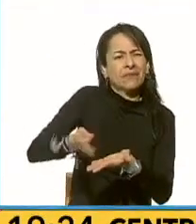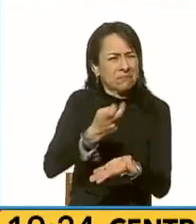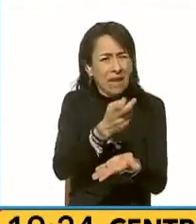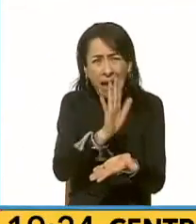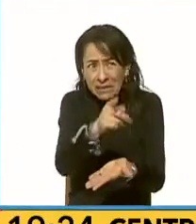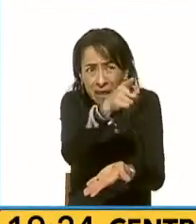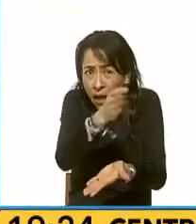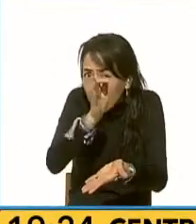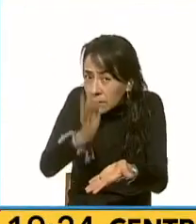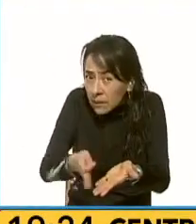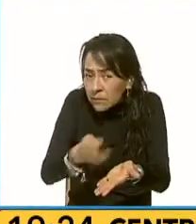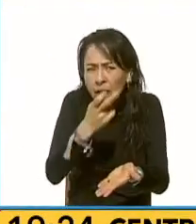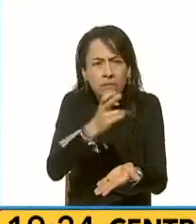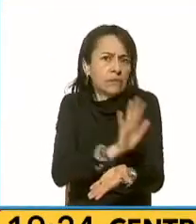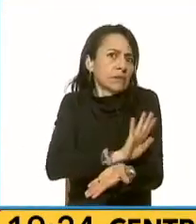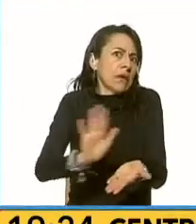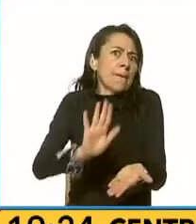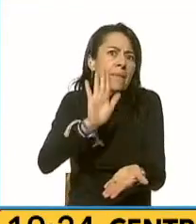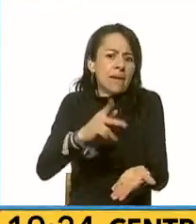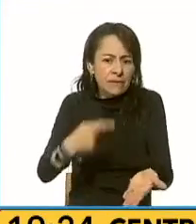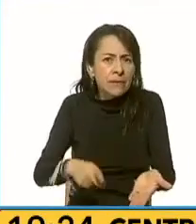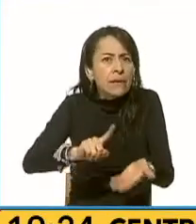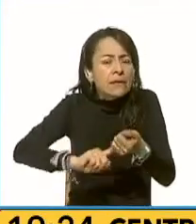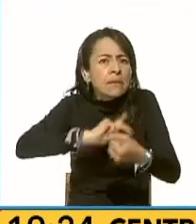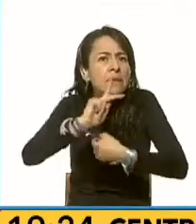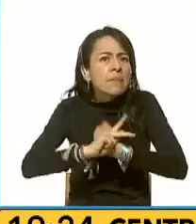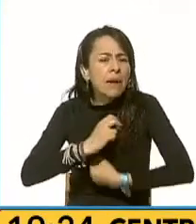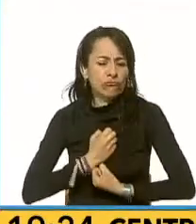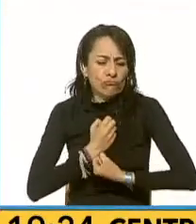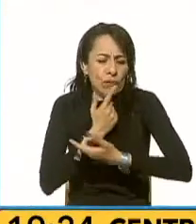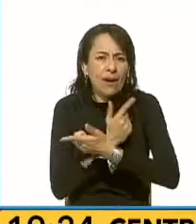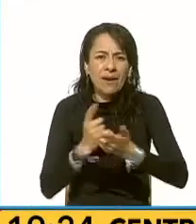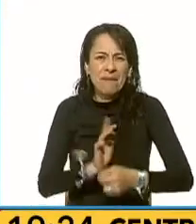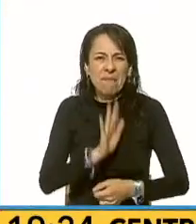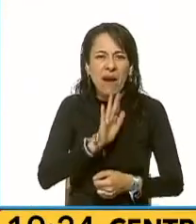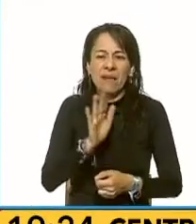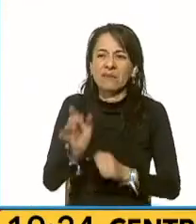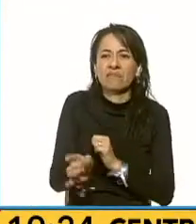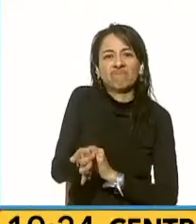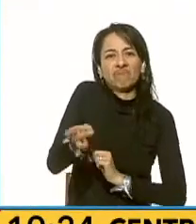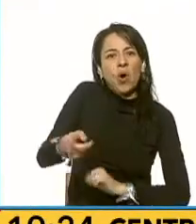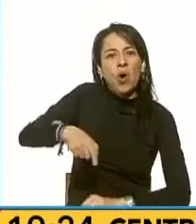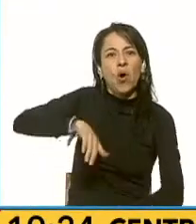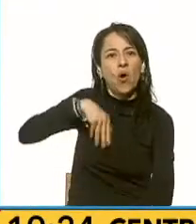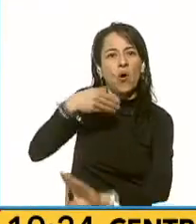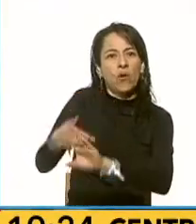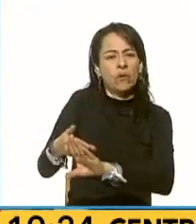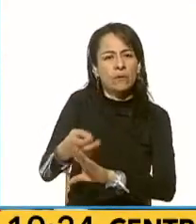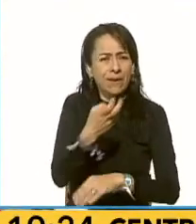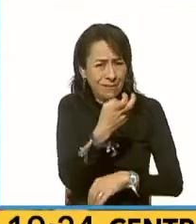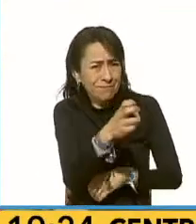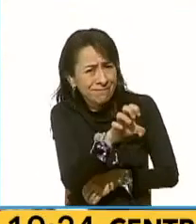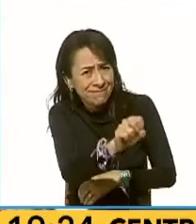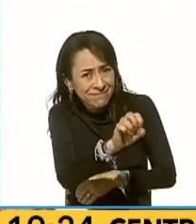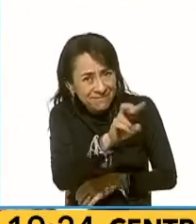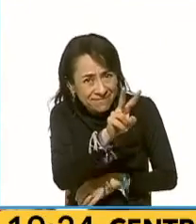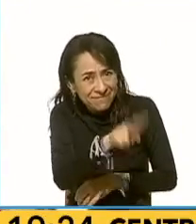de expresión en nuestro país, ¿no? Sí, fíjate que hoy en la pregunta que le